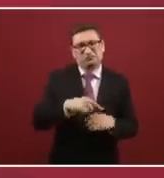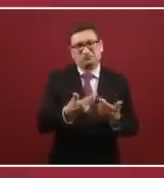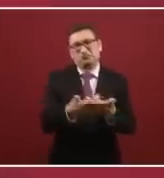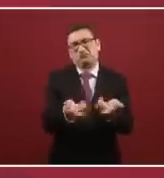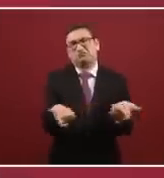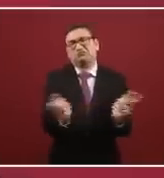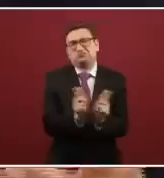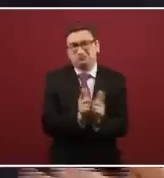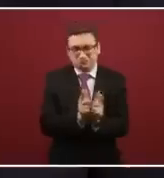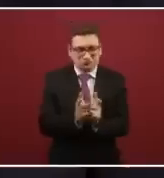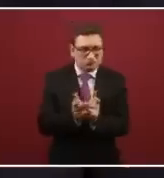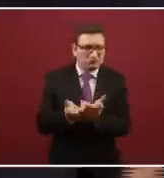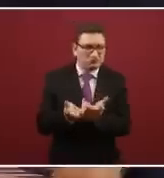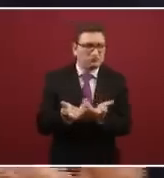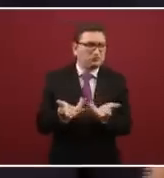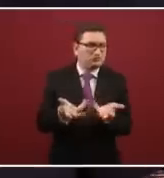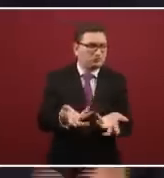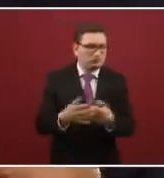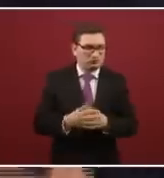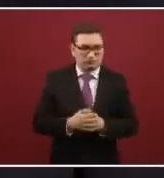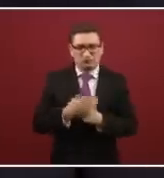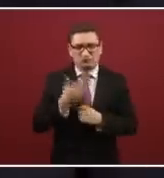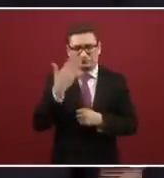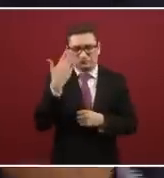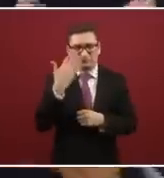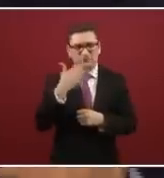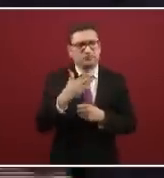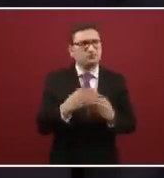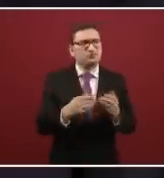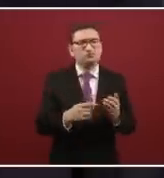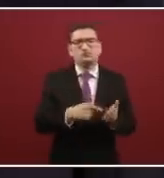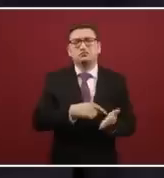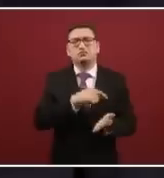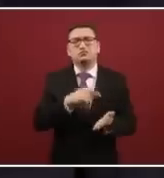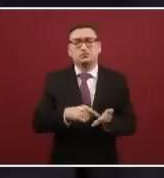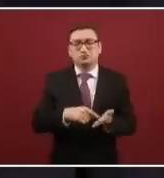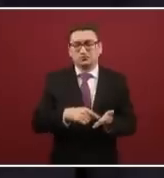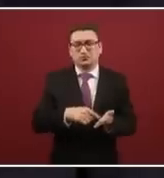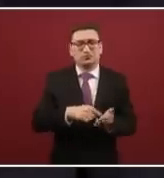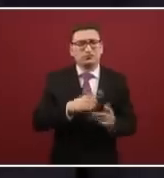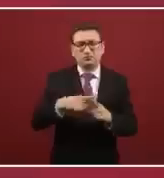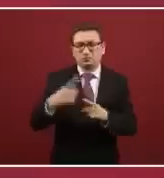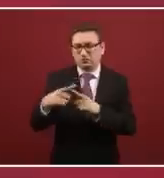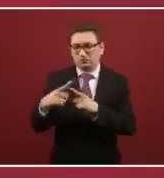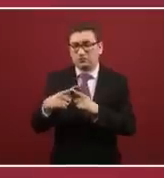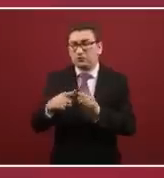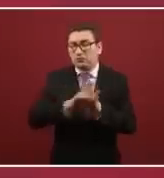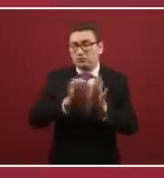a partir de las privatizaciones, de la política neoliberal.